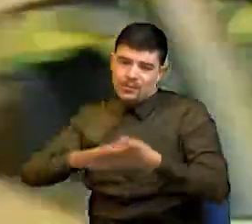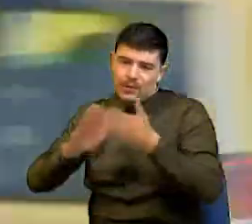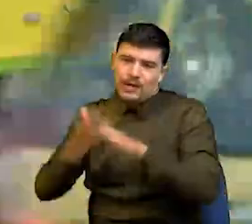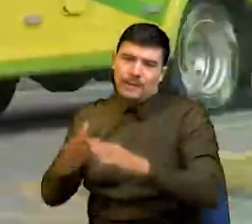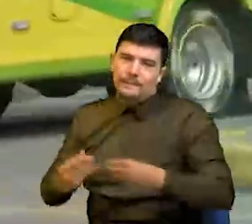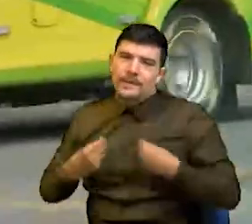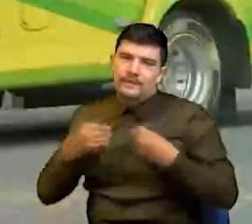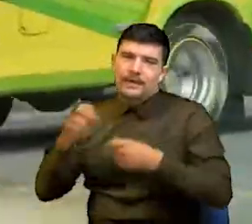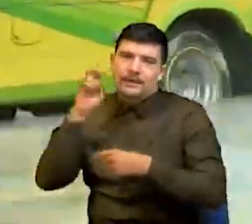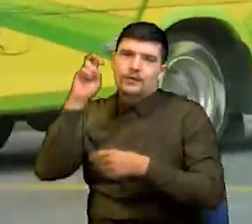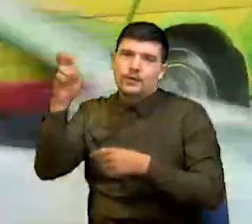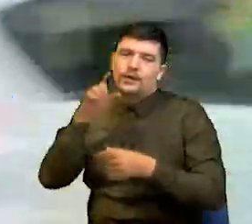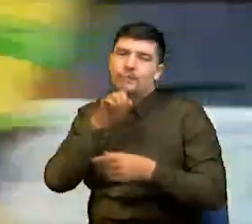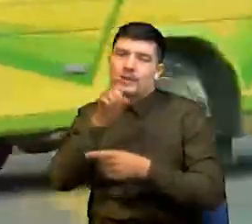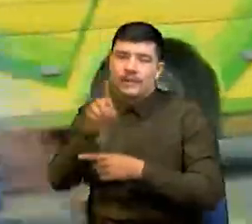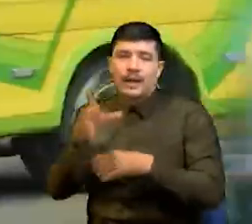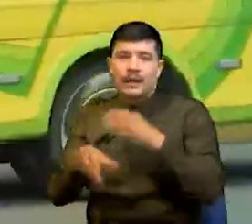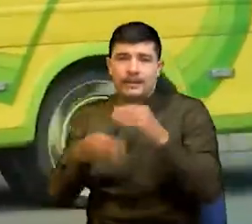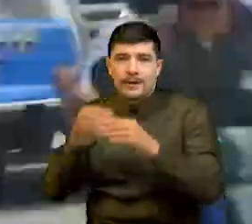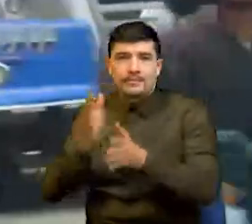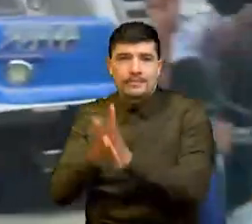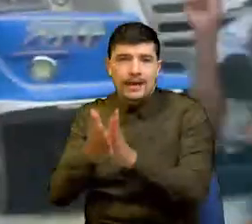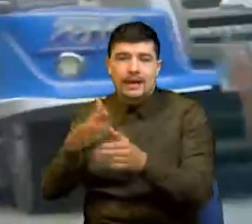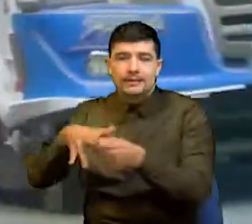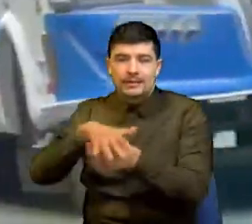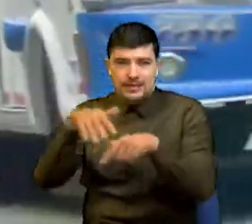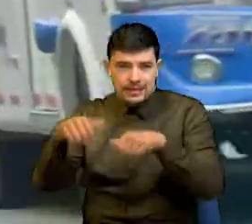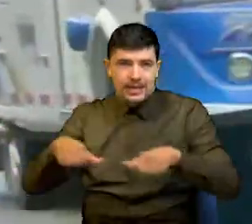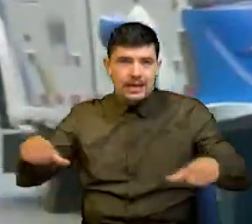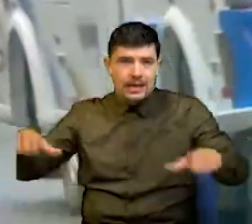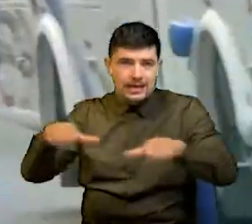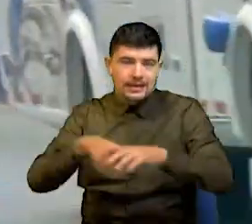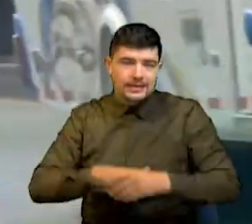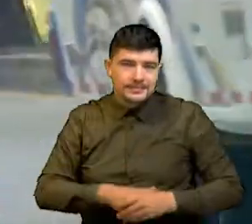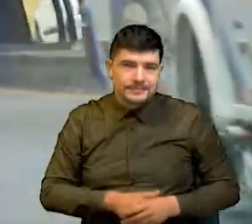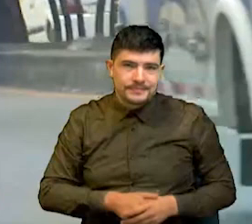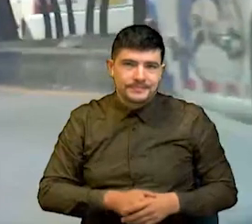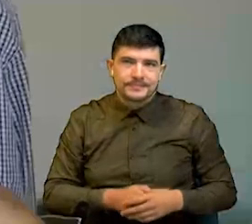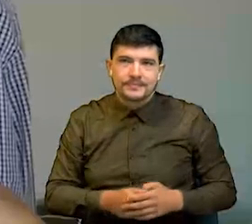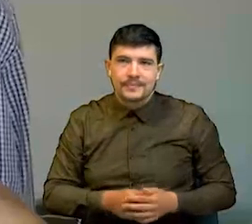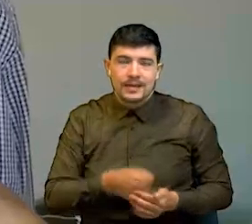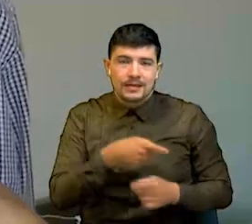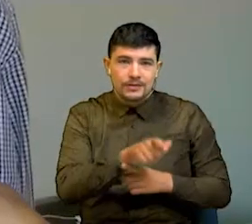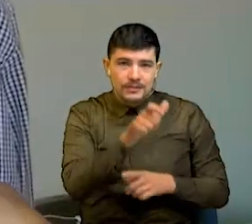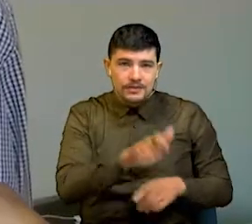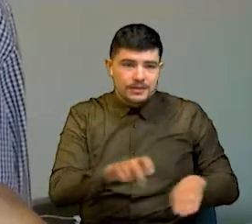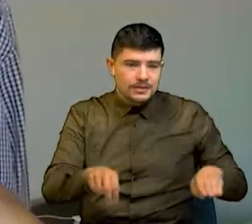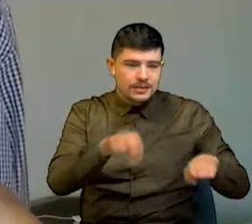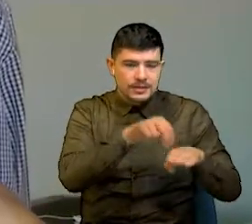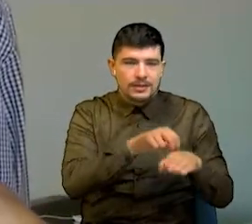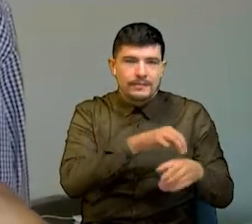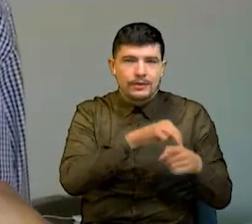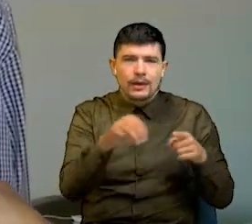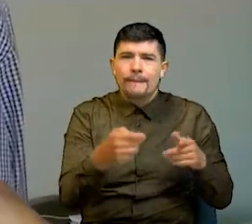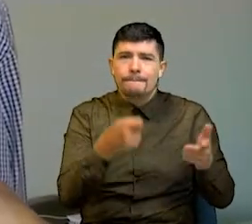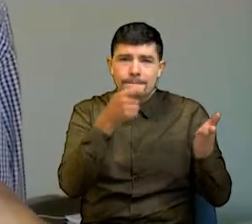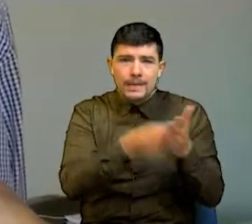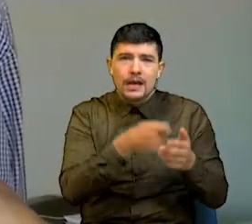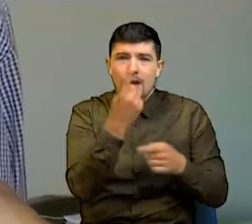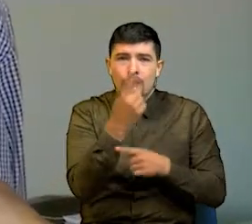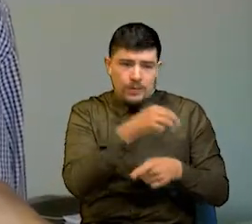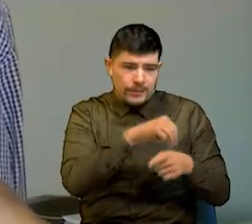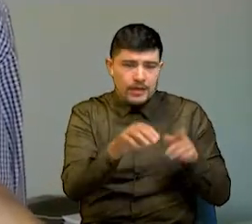norte de bucaramanga y algunas zonas populares de la ciudad hacia la transferencia en una estación de metro línea y no pagabas en un solo pasaje